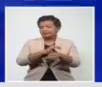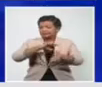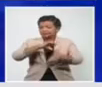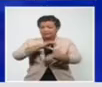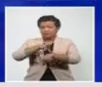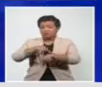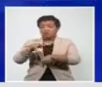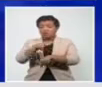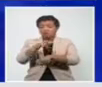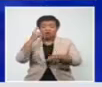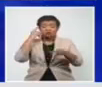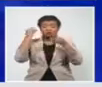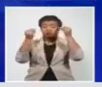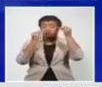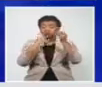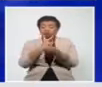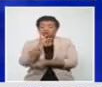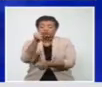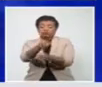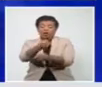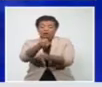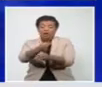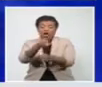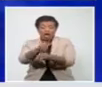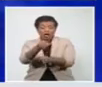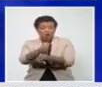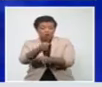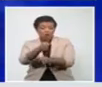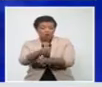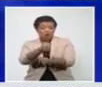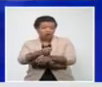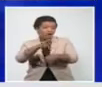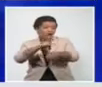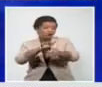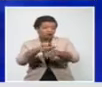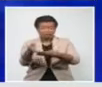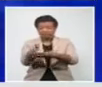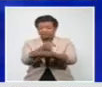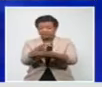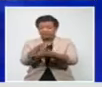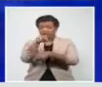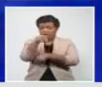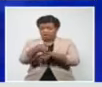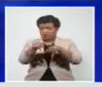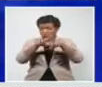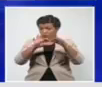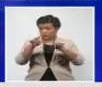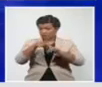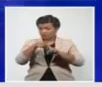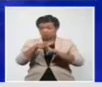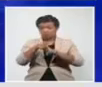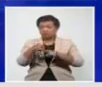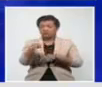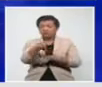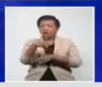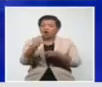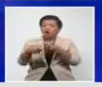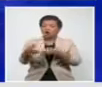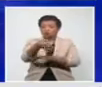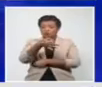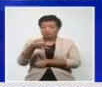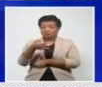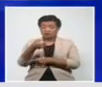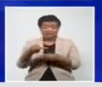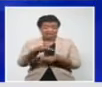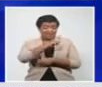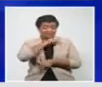la atención a los trabajadores vulnerables, no solo en este territorio, sino en los demás municipios de nuestra provincia. A partir de ayer se aplica el decreto número